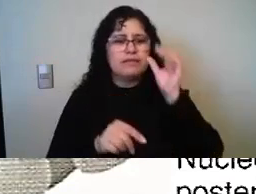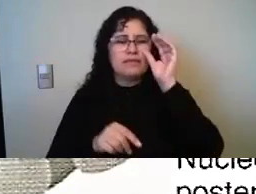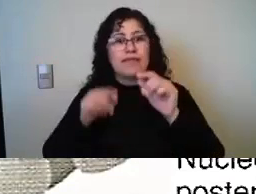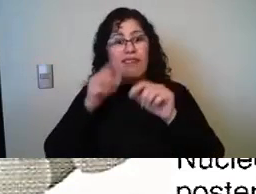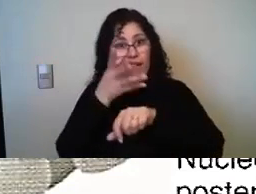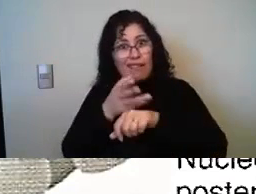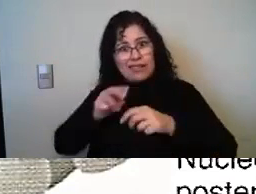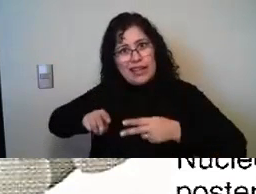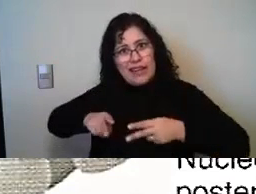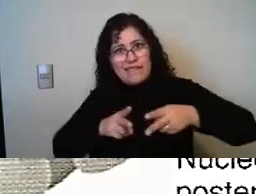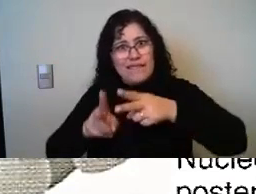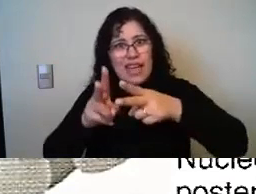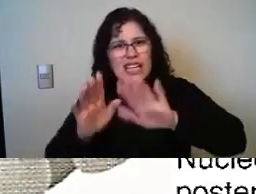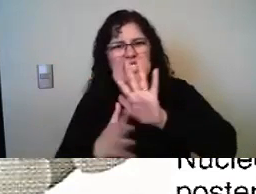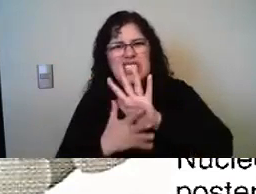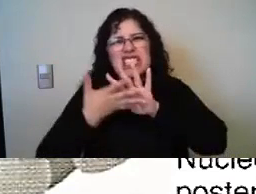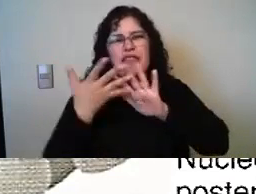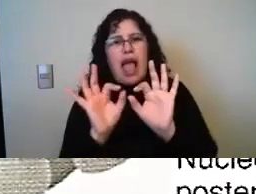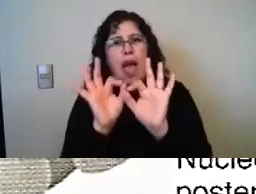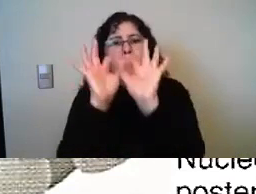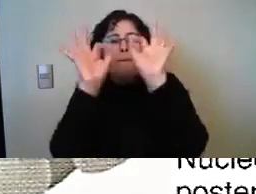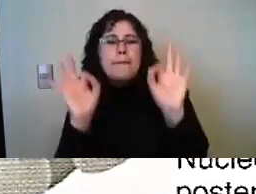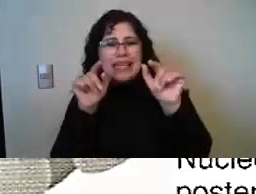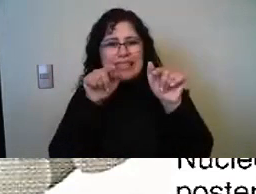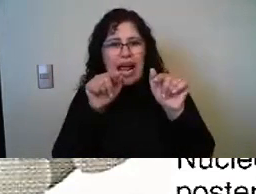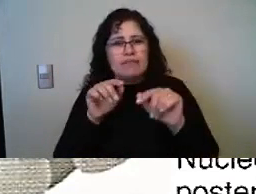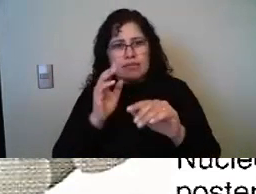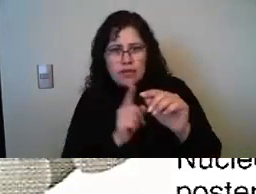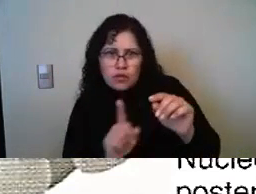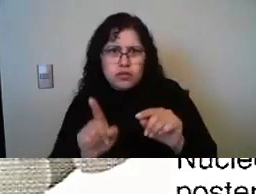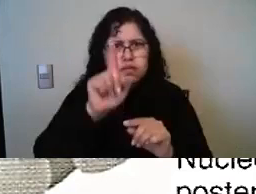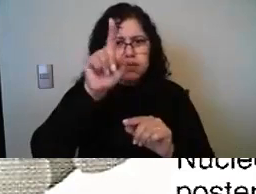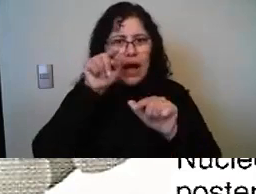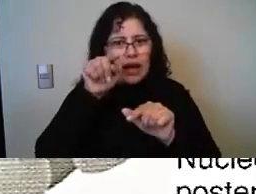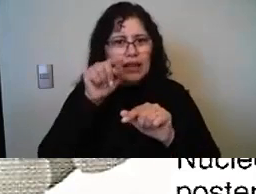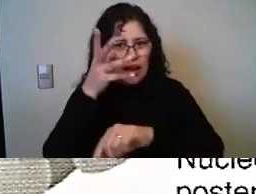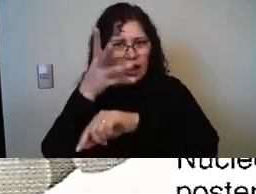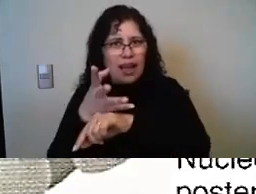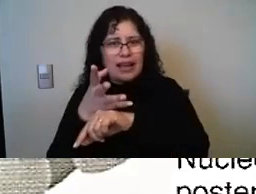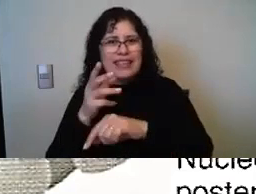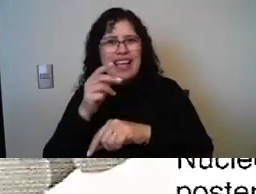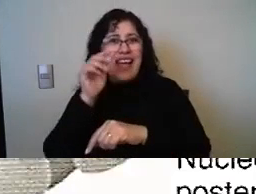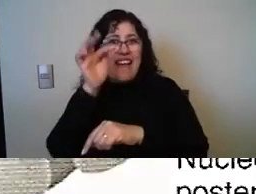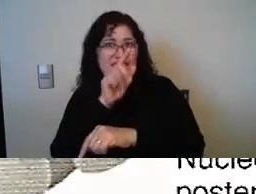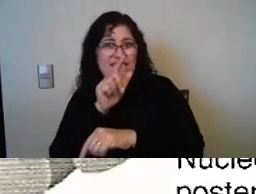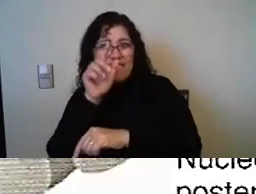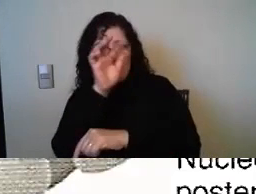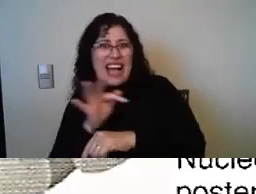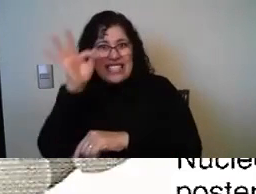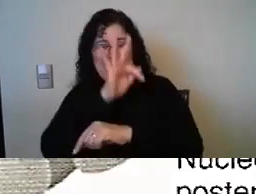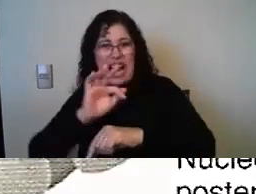sensibilidad especial, y podemos observar aquí un nervio que sí pertenece al facial, que es el nervio cuerda del